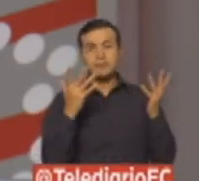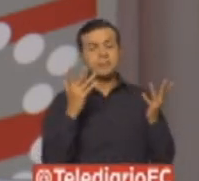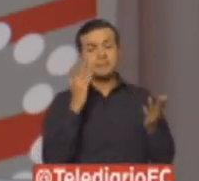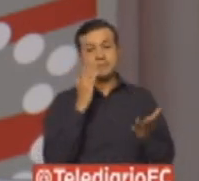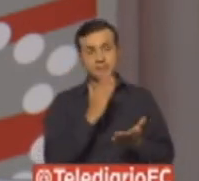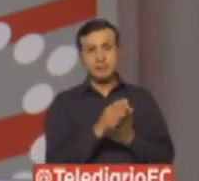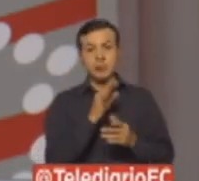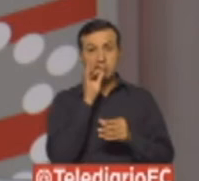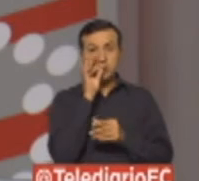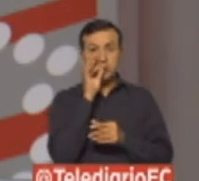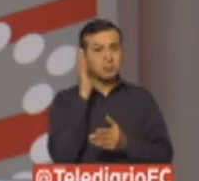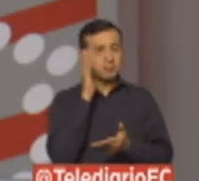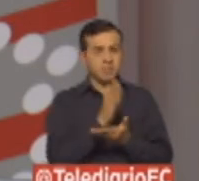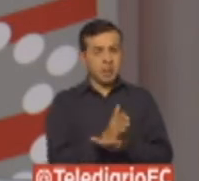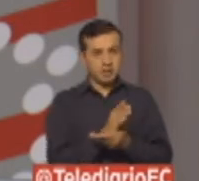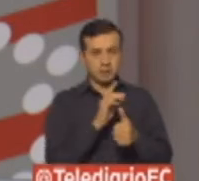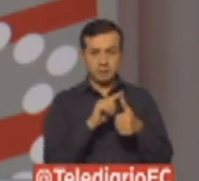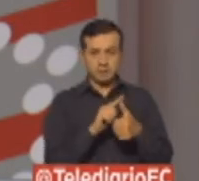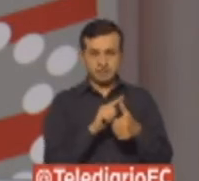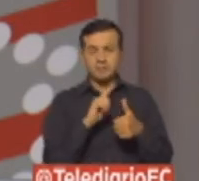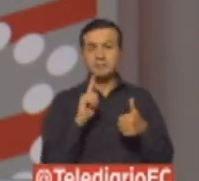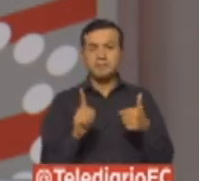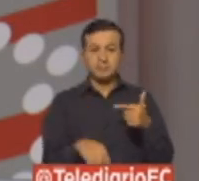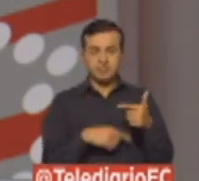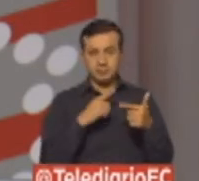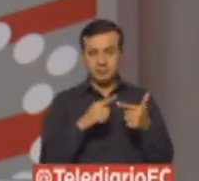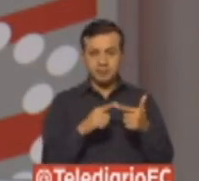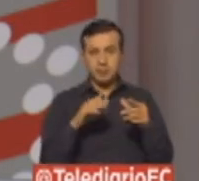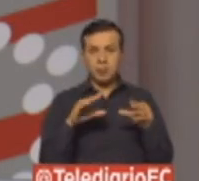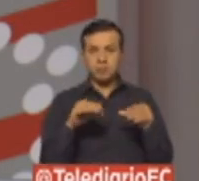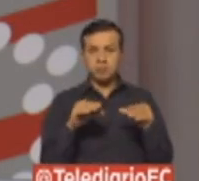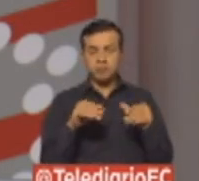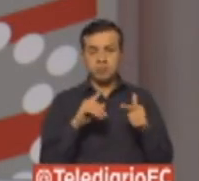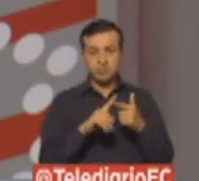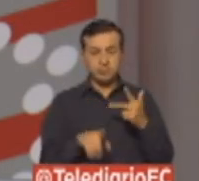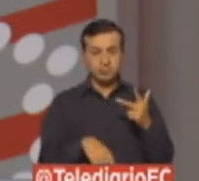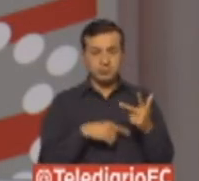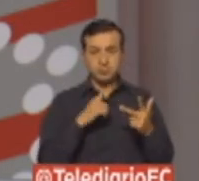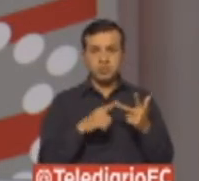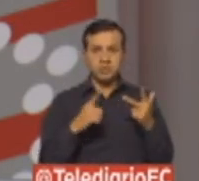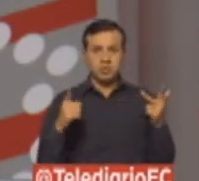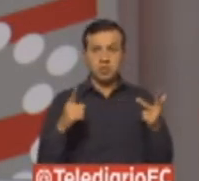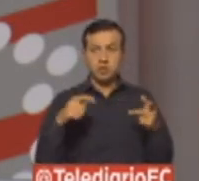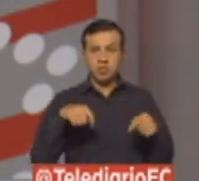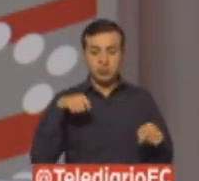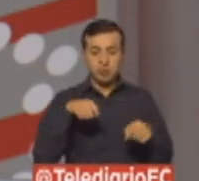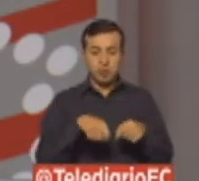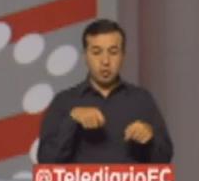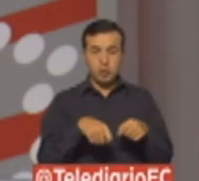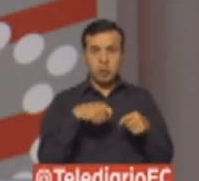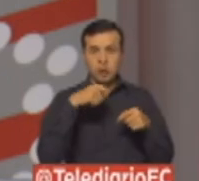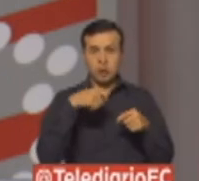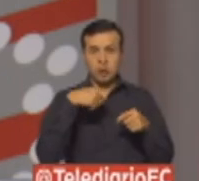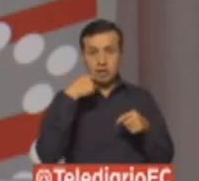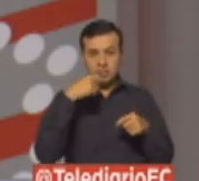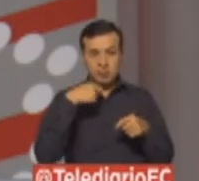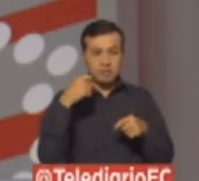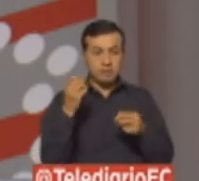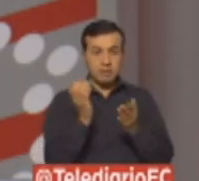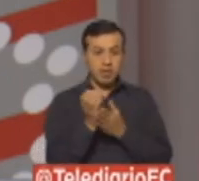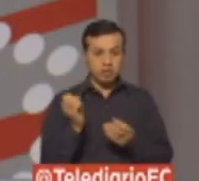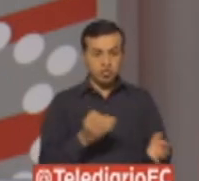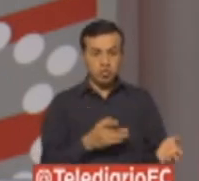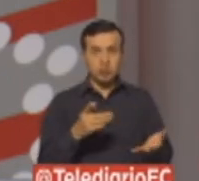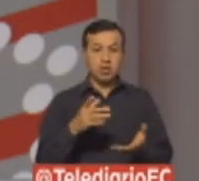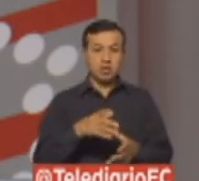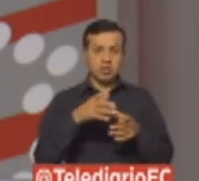sorbetes no es cierto espuma flex cubiertos de plástico tarrinas estamos en